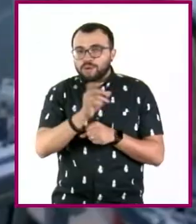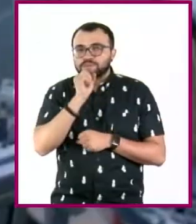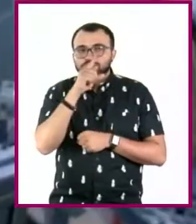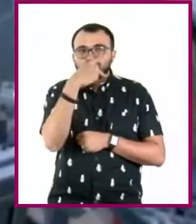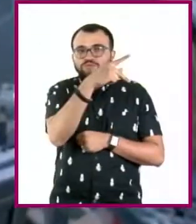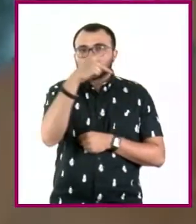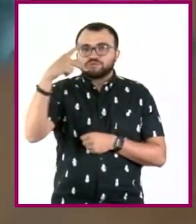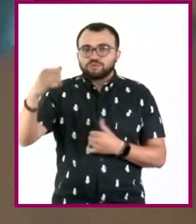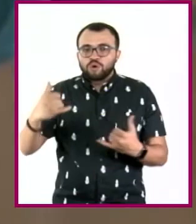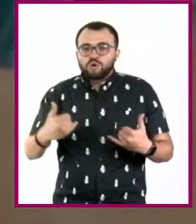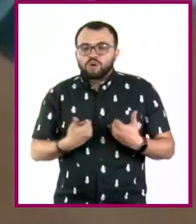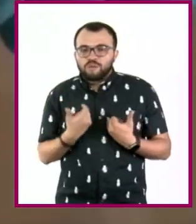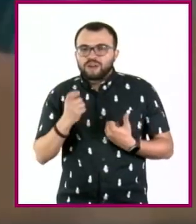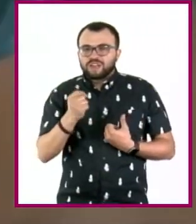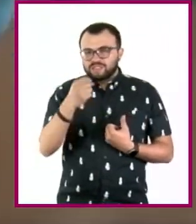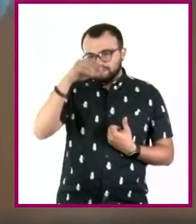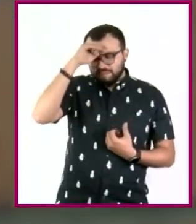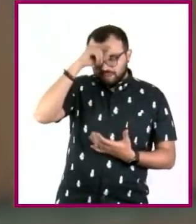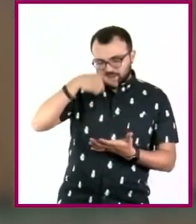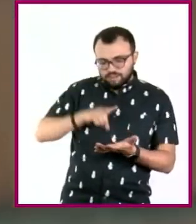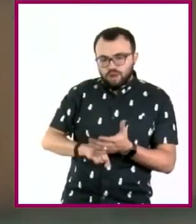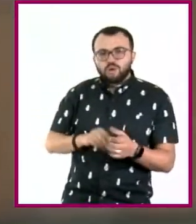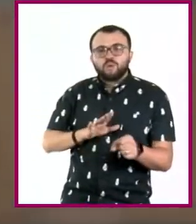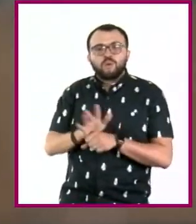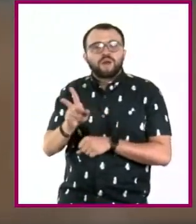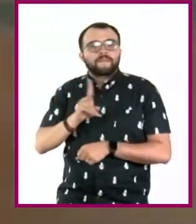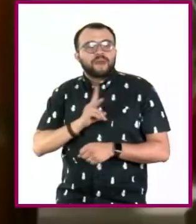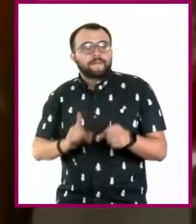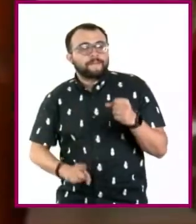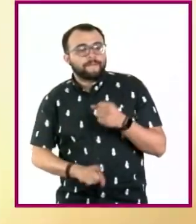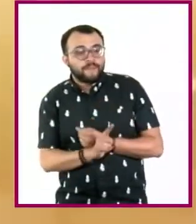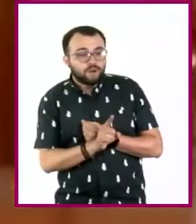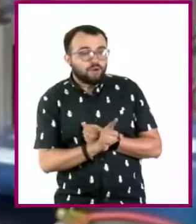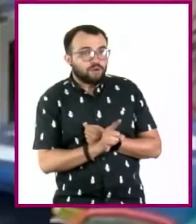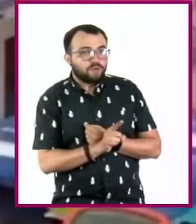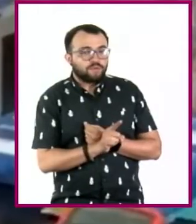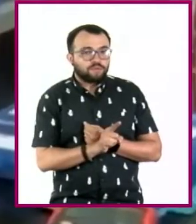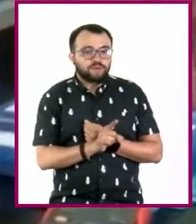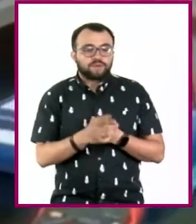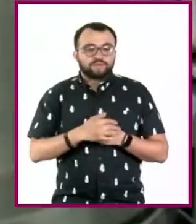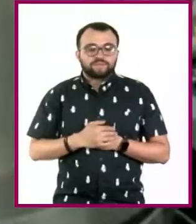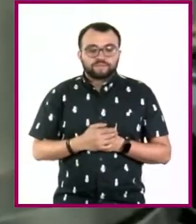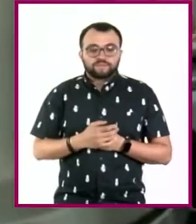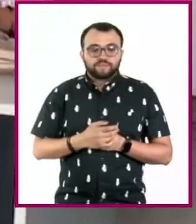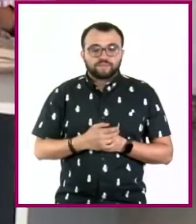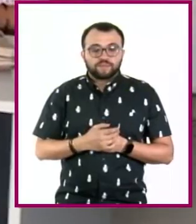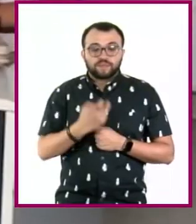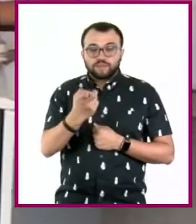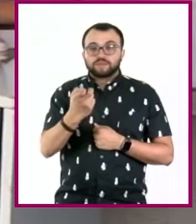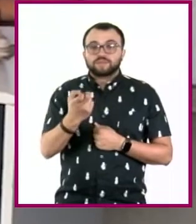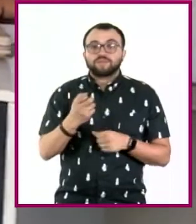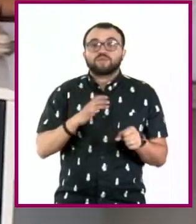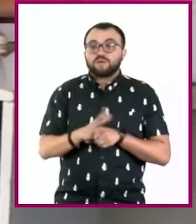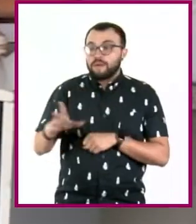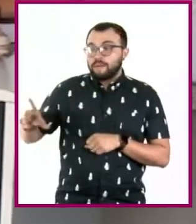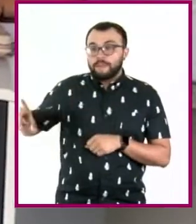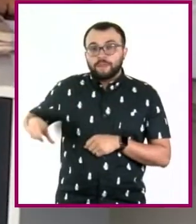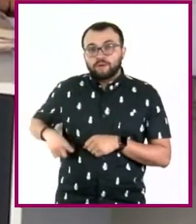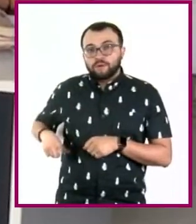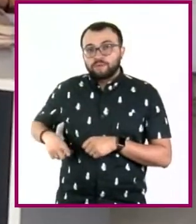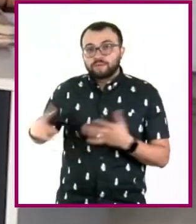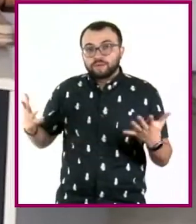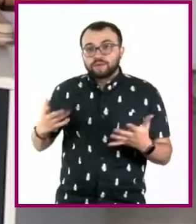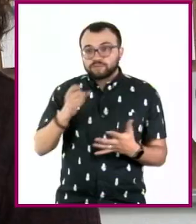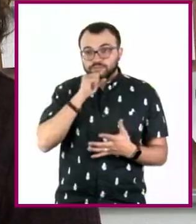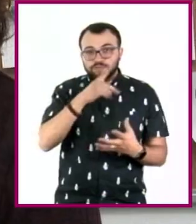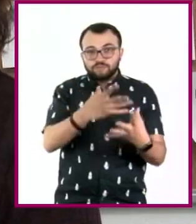juvenil, sobre los problemas que enfrentan y sobre el papel del Estado en la solución de